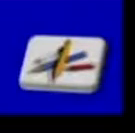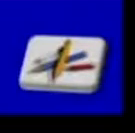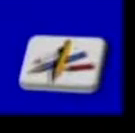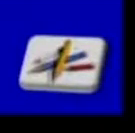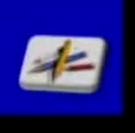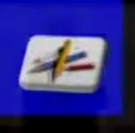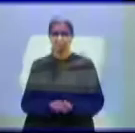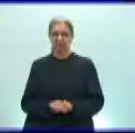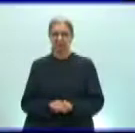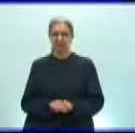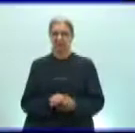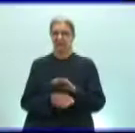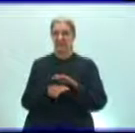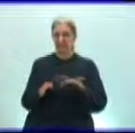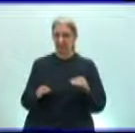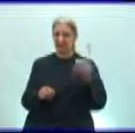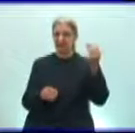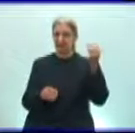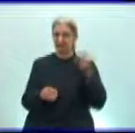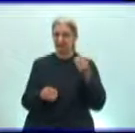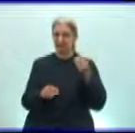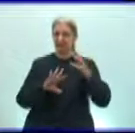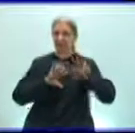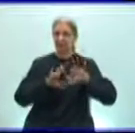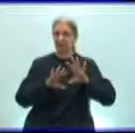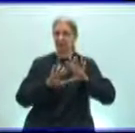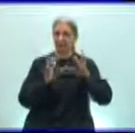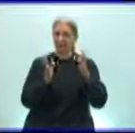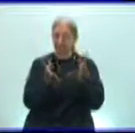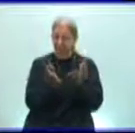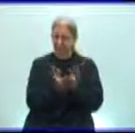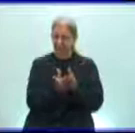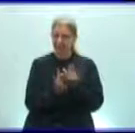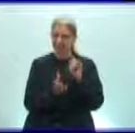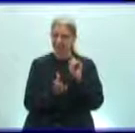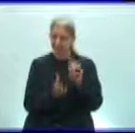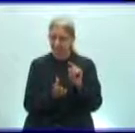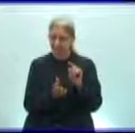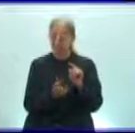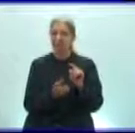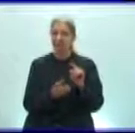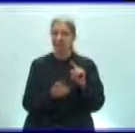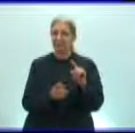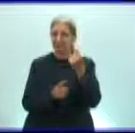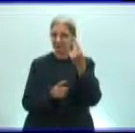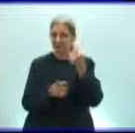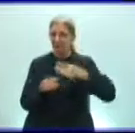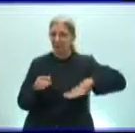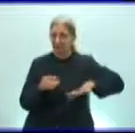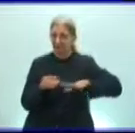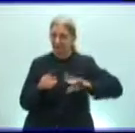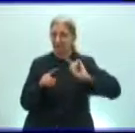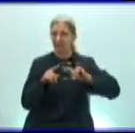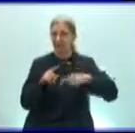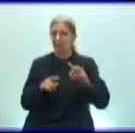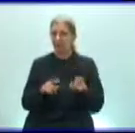Bien, ya saben entonces cómo de manera general vamos a trabajar esta ecuación colocando la barra e indicando por quién vamos a